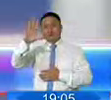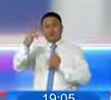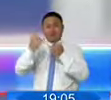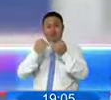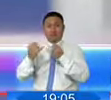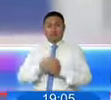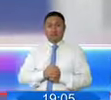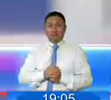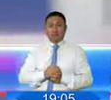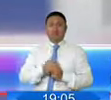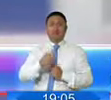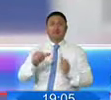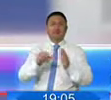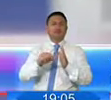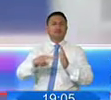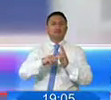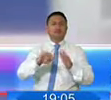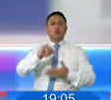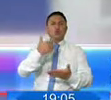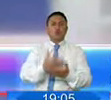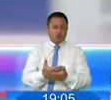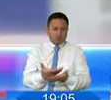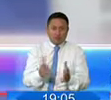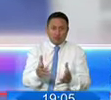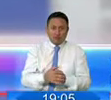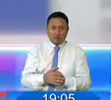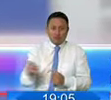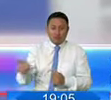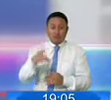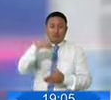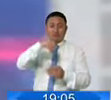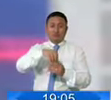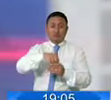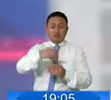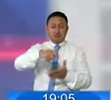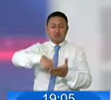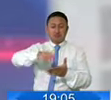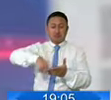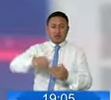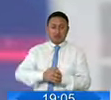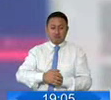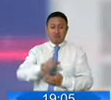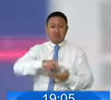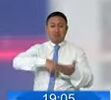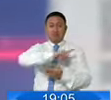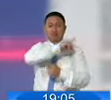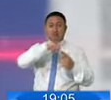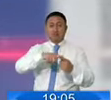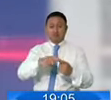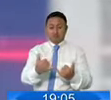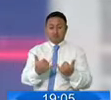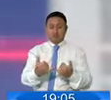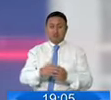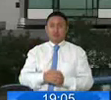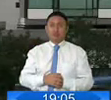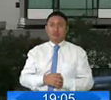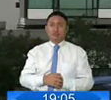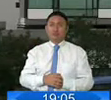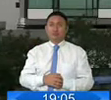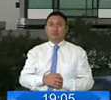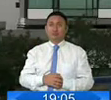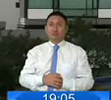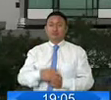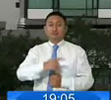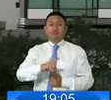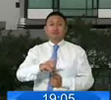$853,746.75 por ítems no justificados incluidos dentro del rubro del contrato, pagados hasta la fecha del corte del estudio. Por lo que